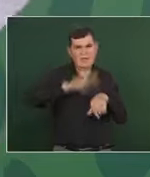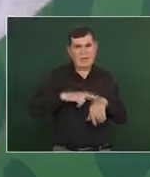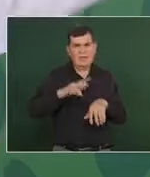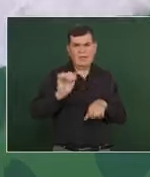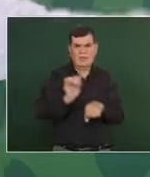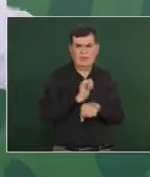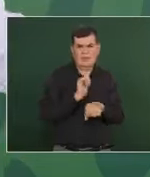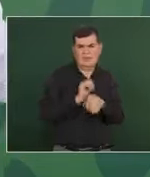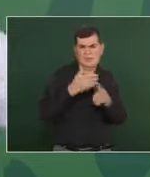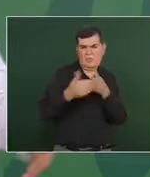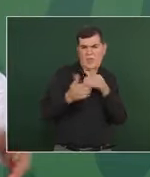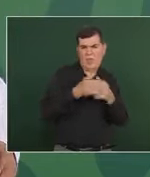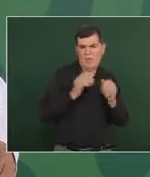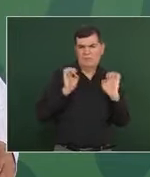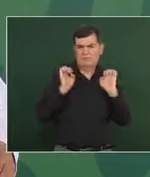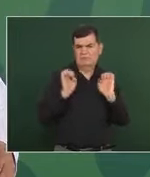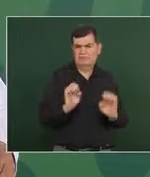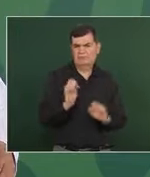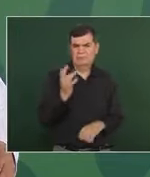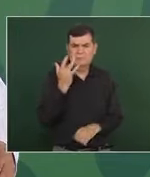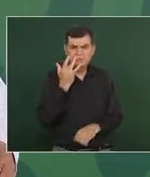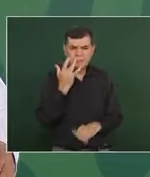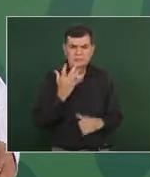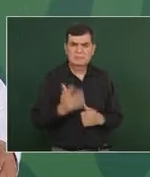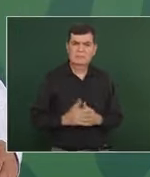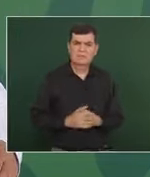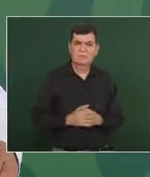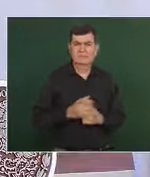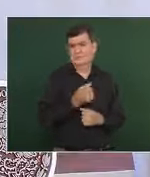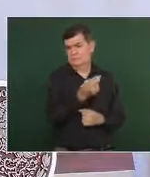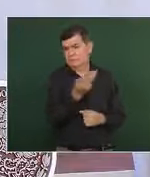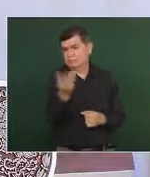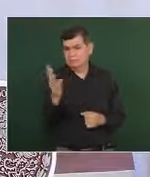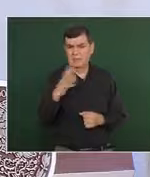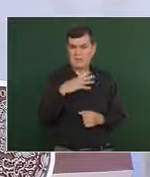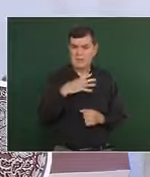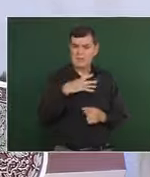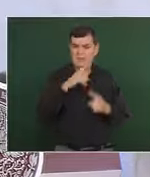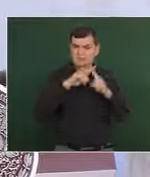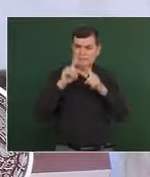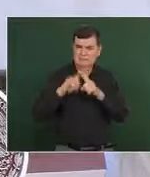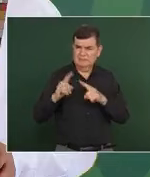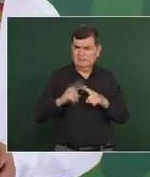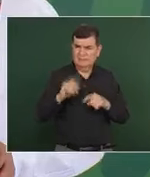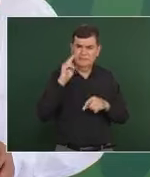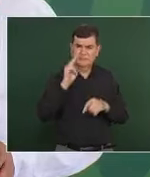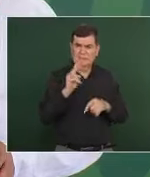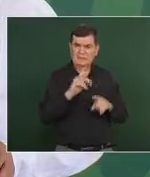carros últimos modelos, todo eso que ponen en las series